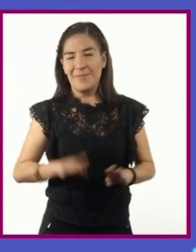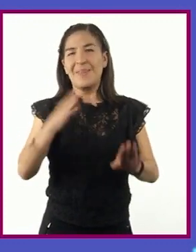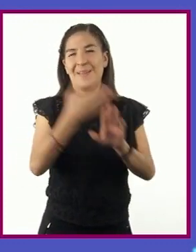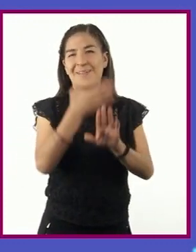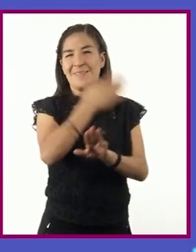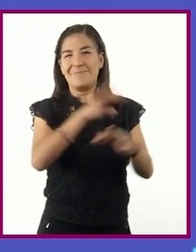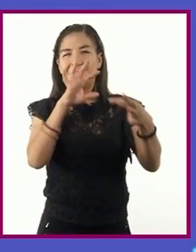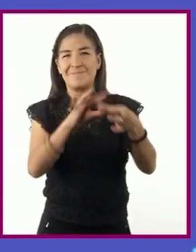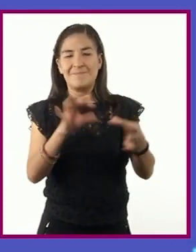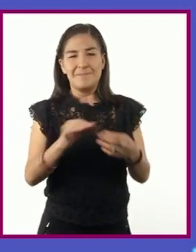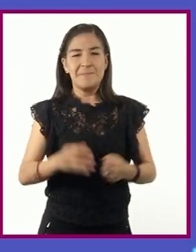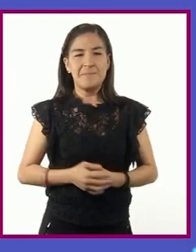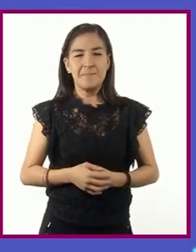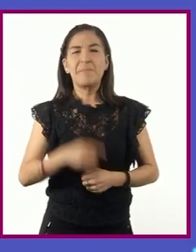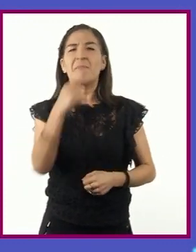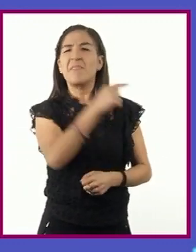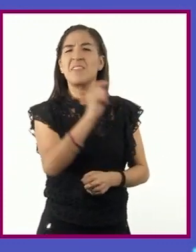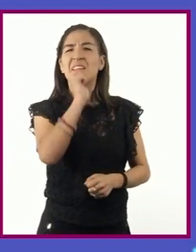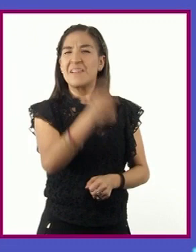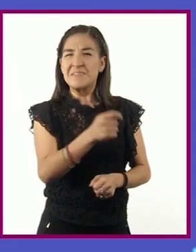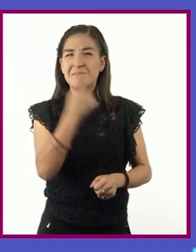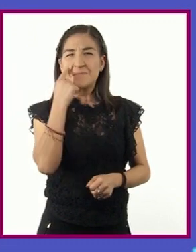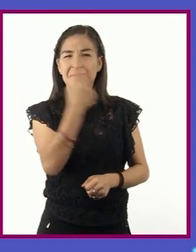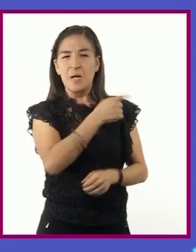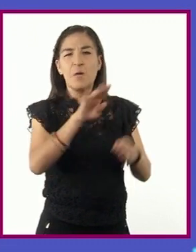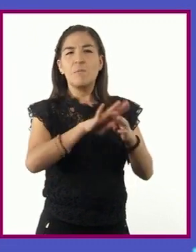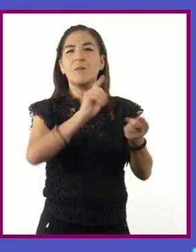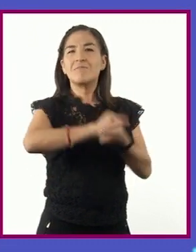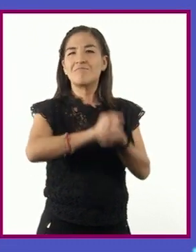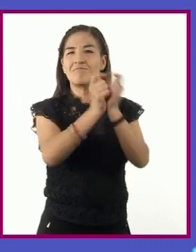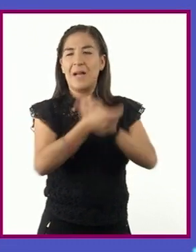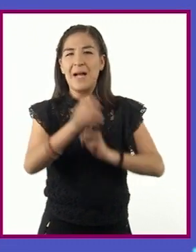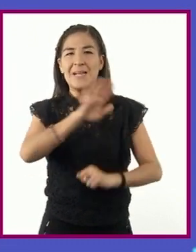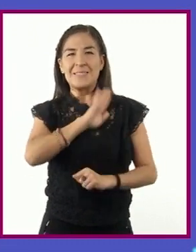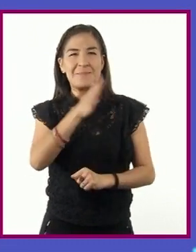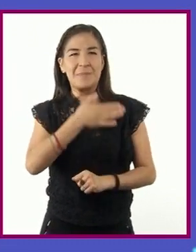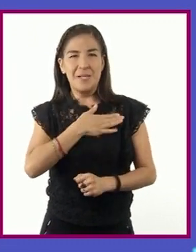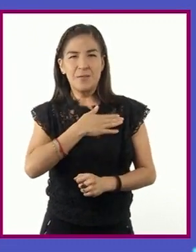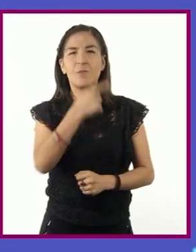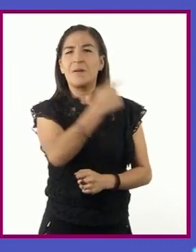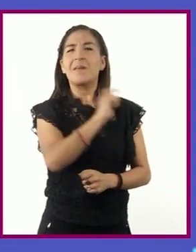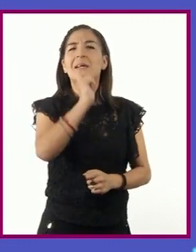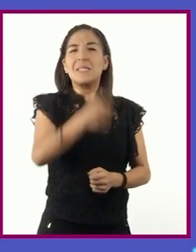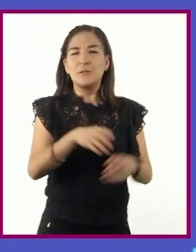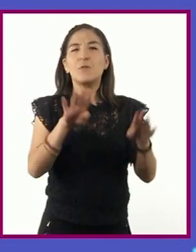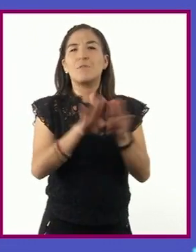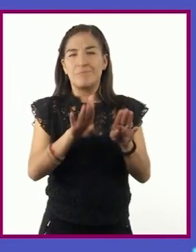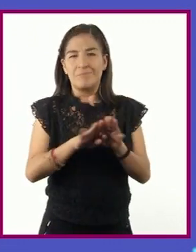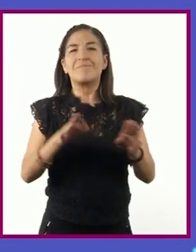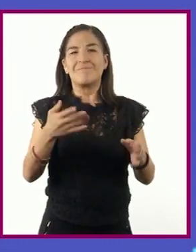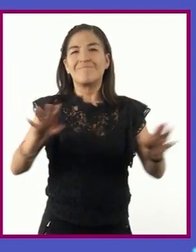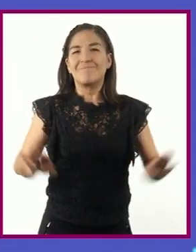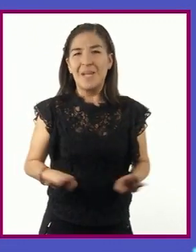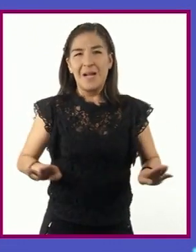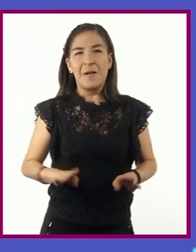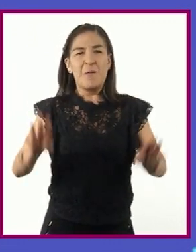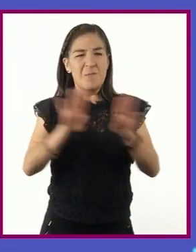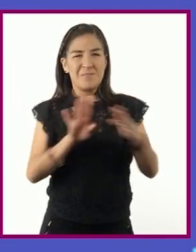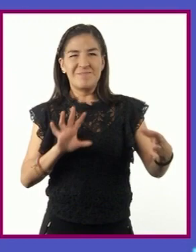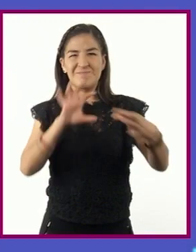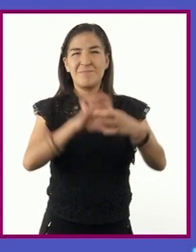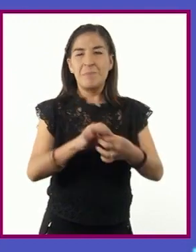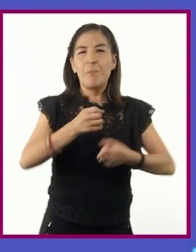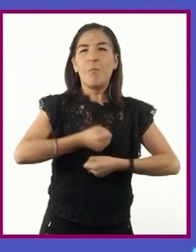anteriormente. Aquí se pueden ver varios traducidos al español. Lo que buscaba era experimentar con la poesía, hacer